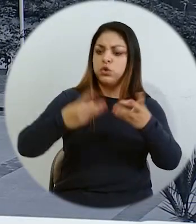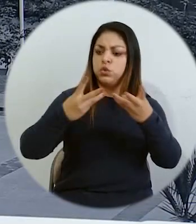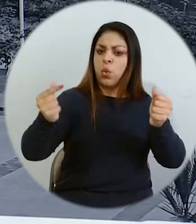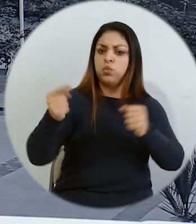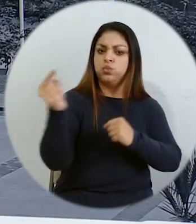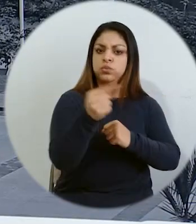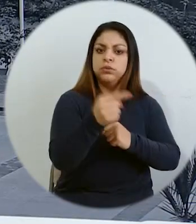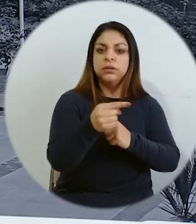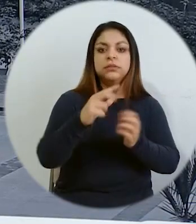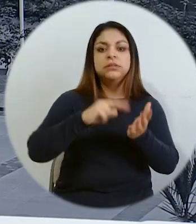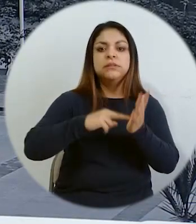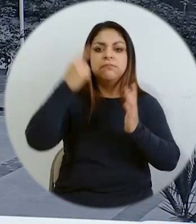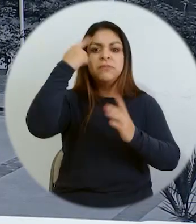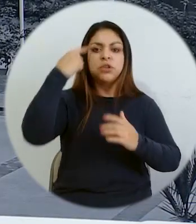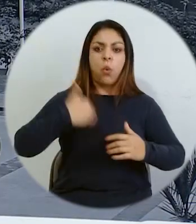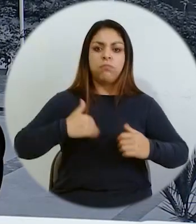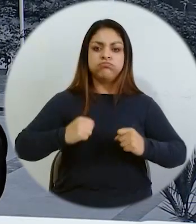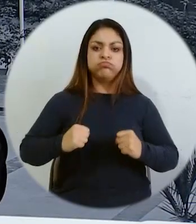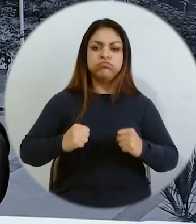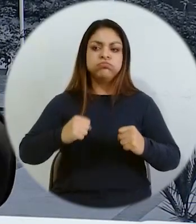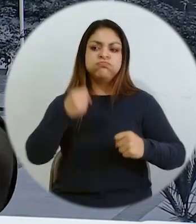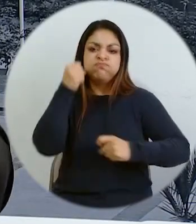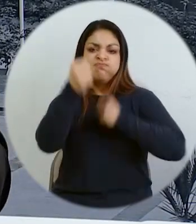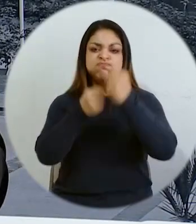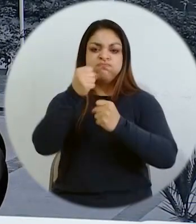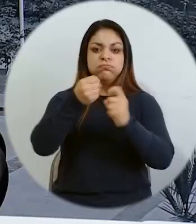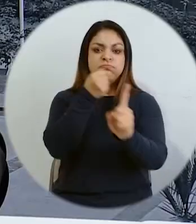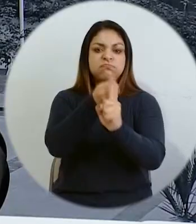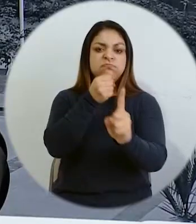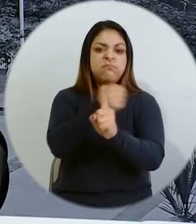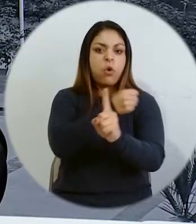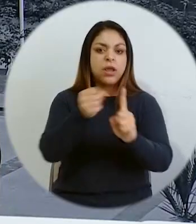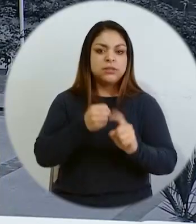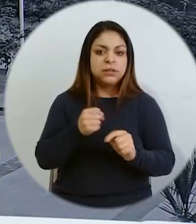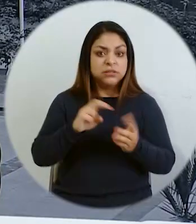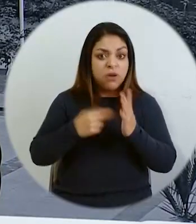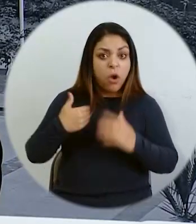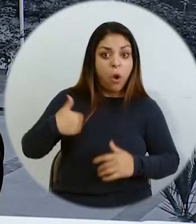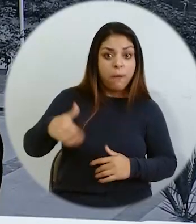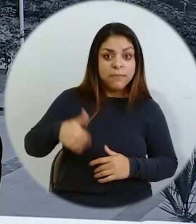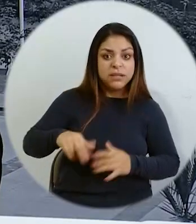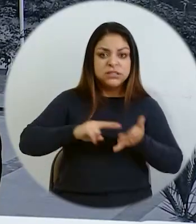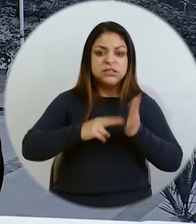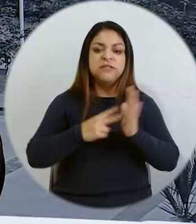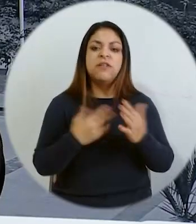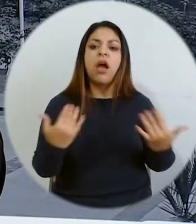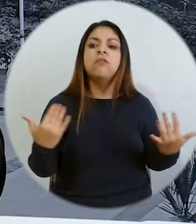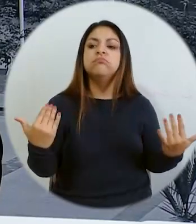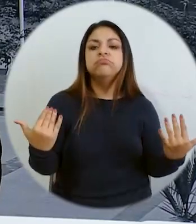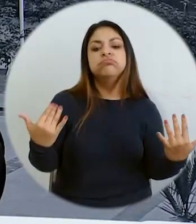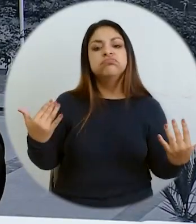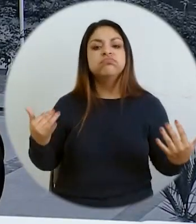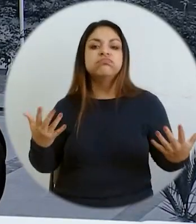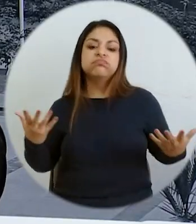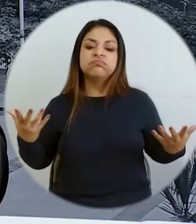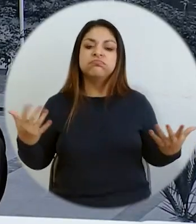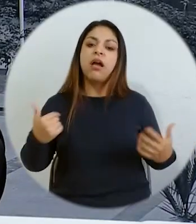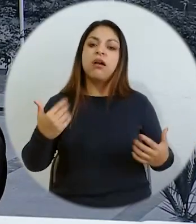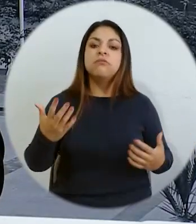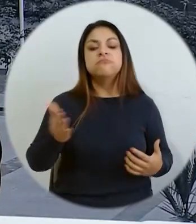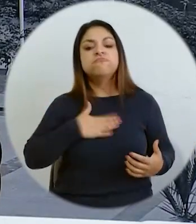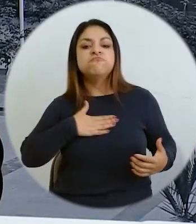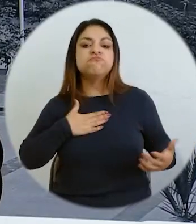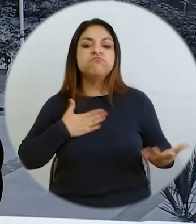siguen concibiendo la masculinidad como algo que está fuertemente asociado a la violencia. Ser hombre es ser peleonero, pendenciero,